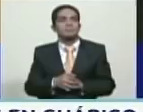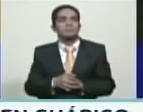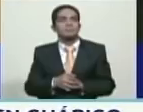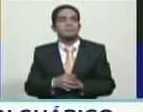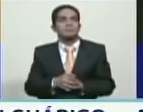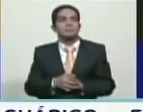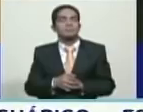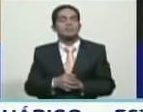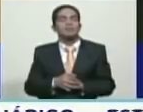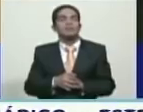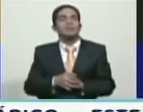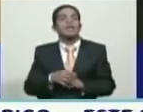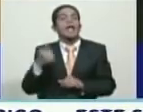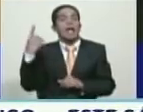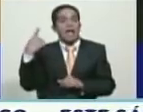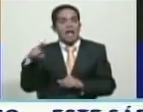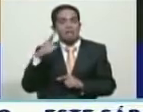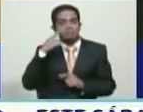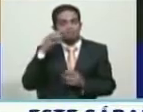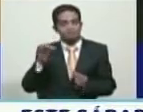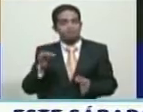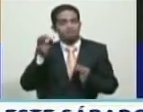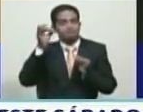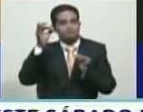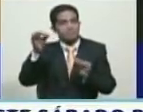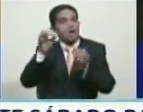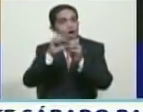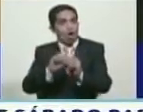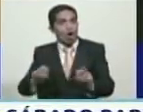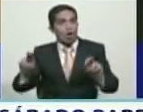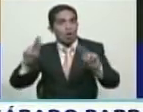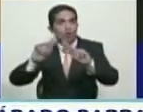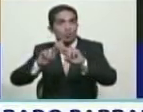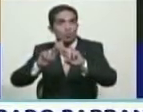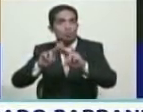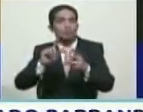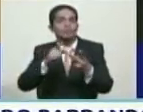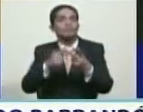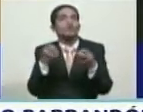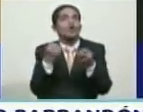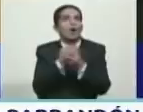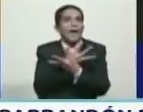Pero cuando hay una resolución en Naciones Unidas y en la OEA,